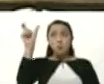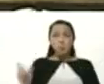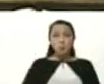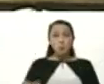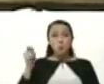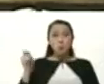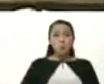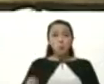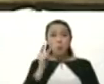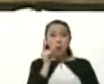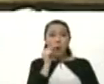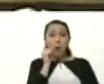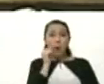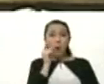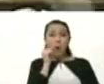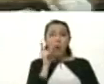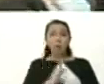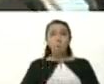Segovia.